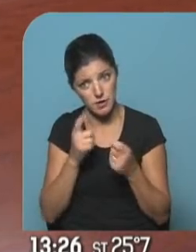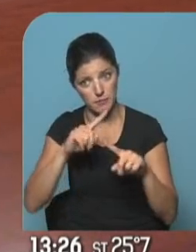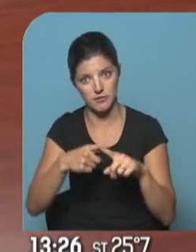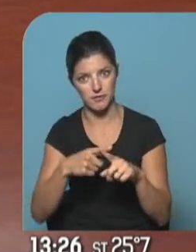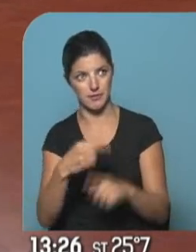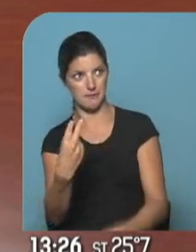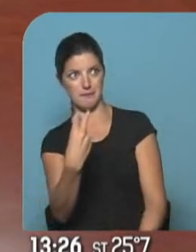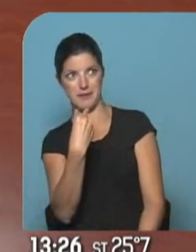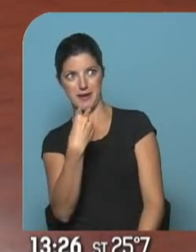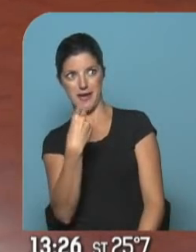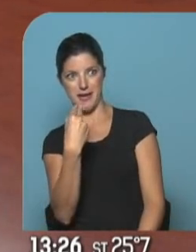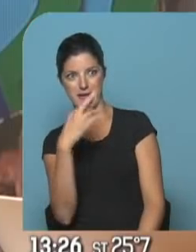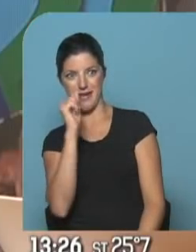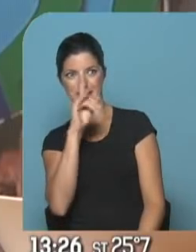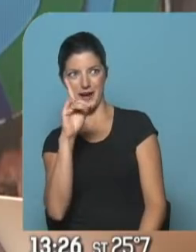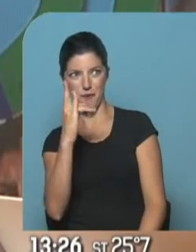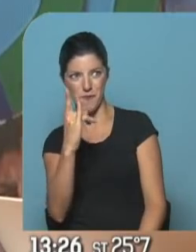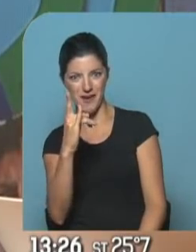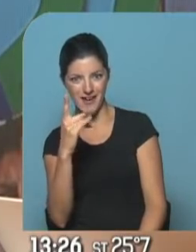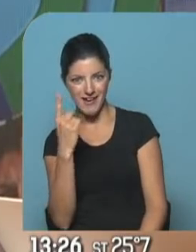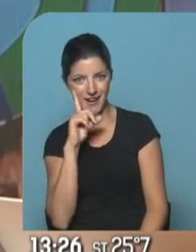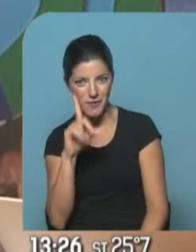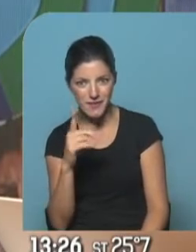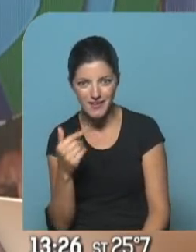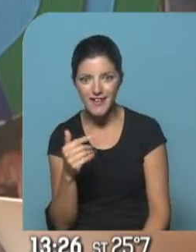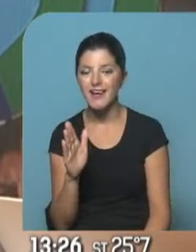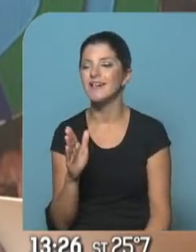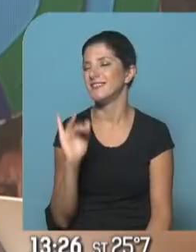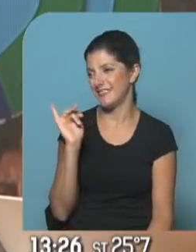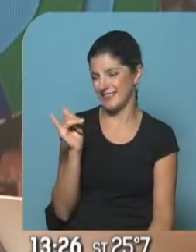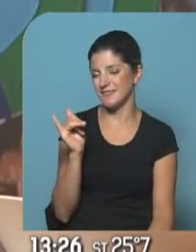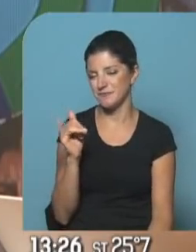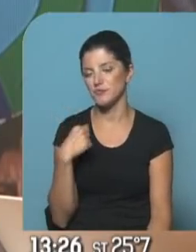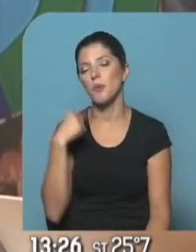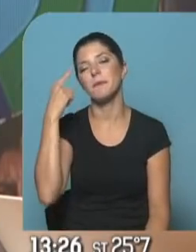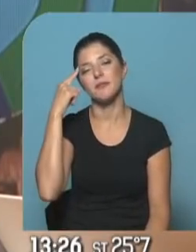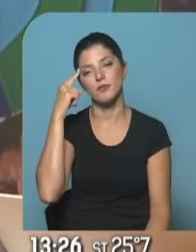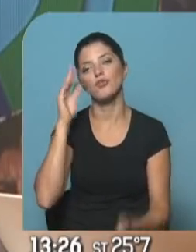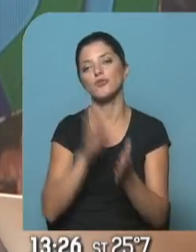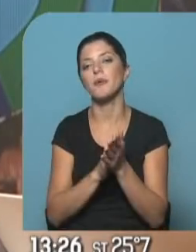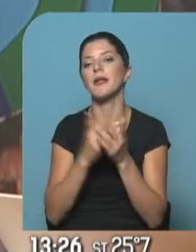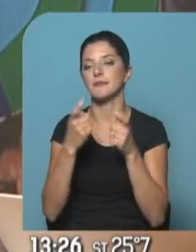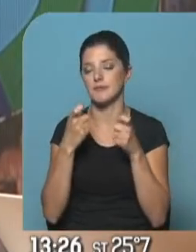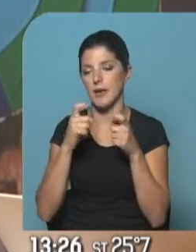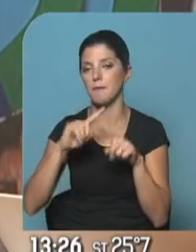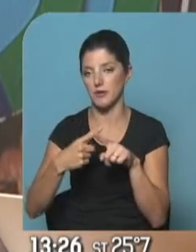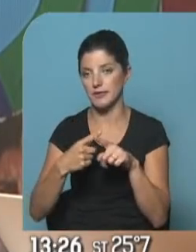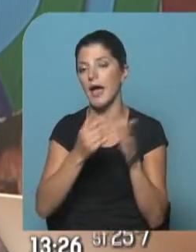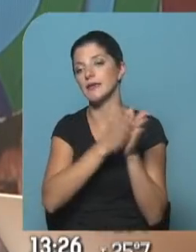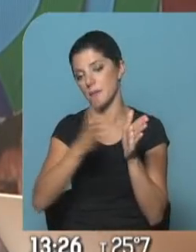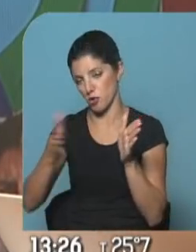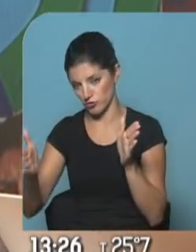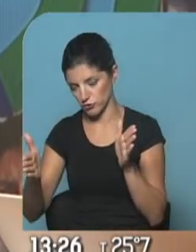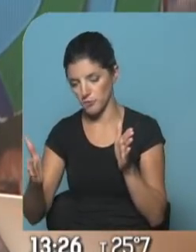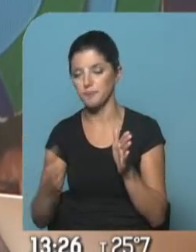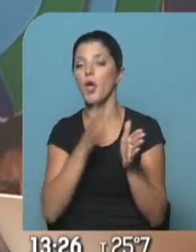Raúl. Sí, porque yo creo también las necesidades políticas que tiene un país y determinados procesos. Digamos, es decir, el proceso de transformación,